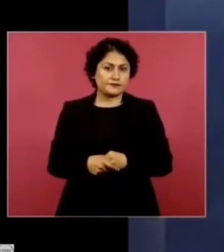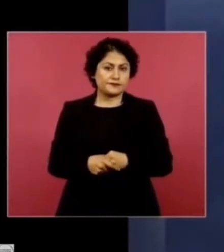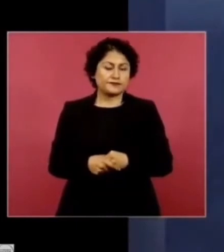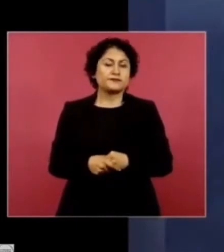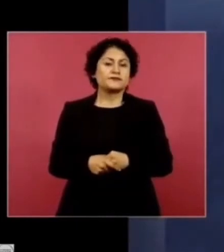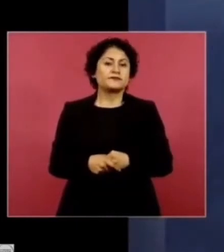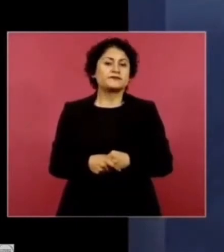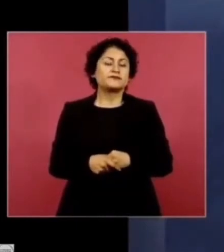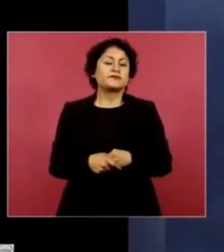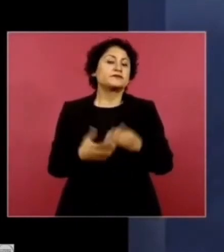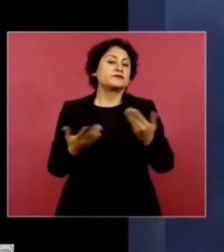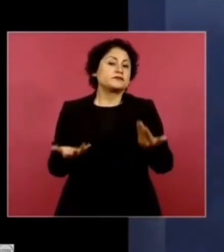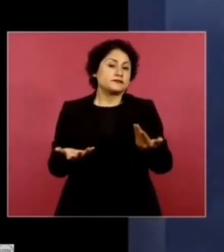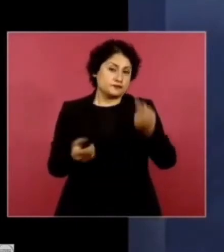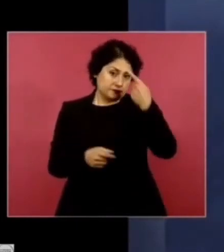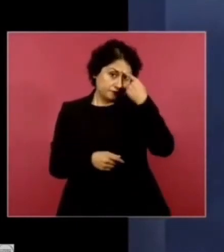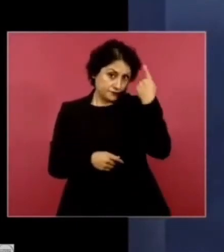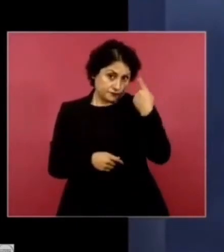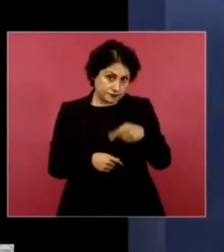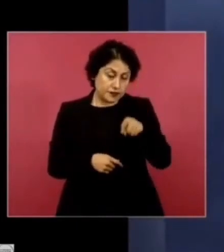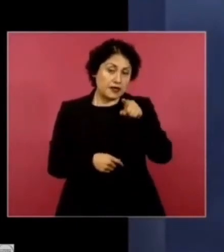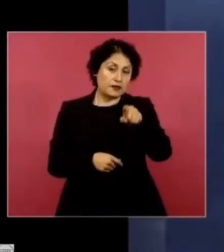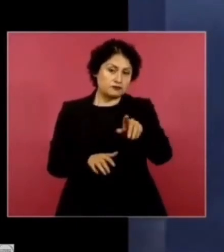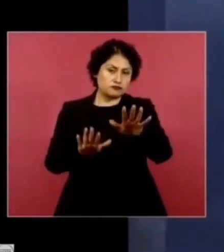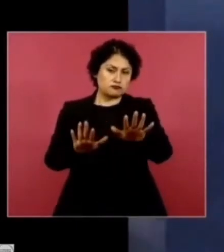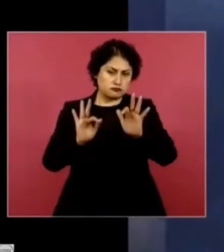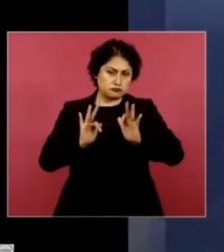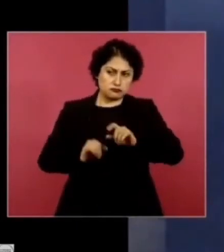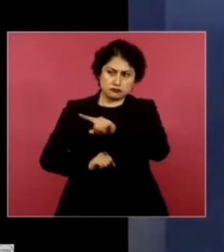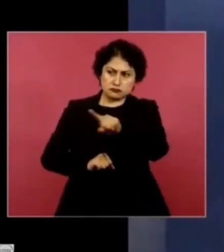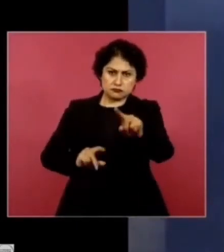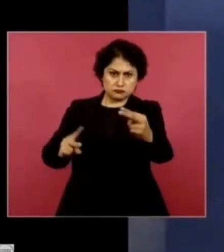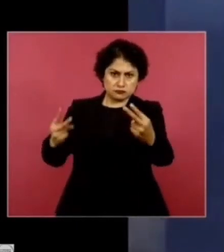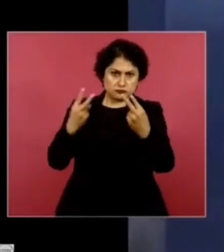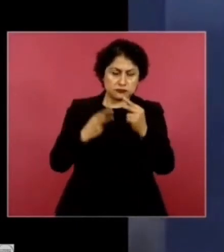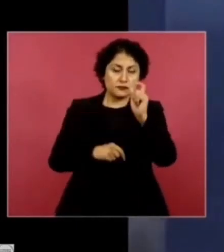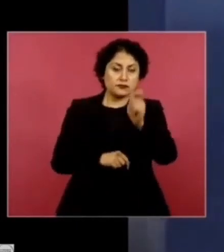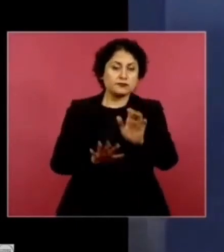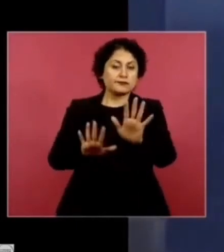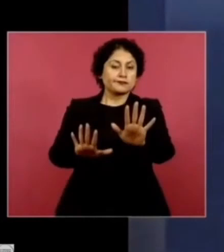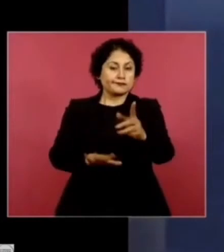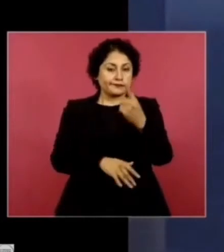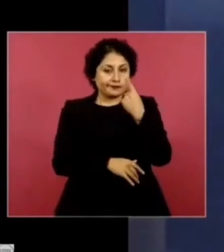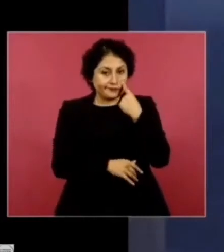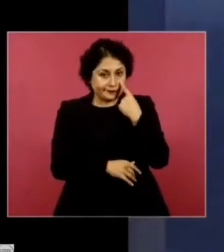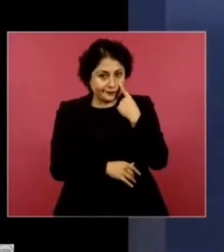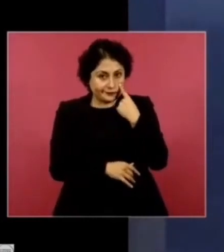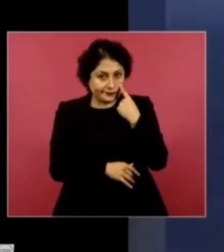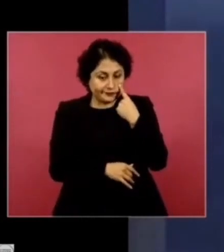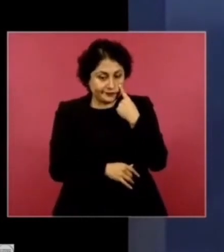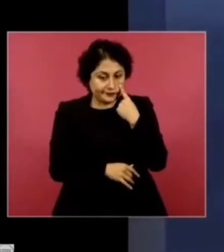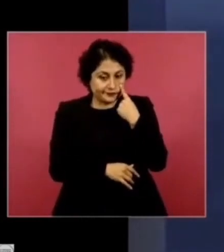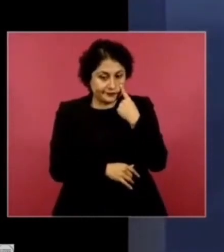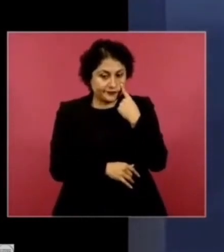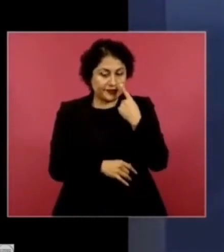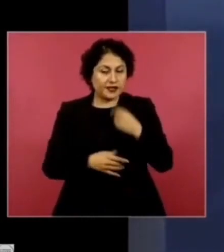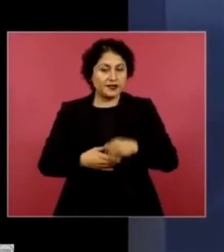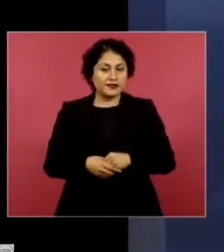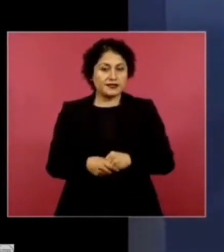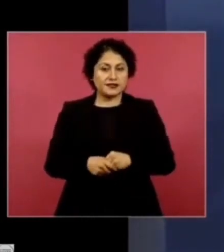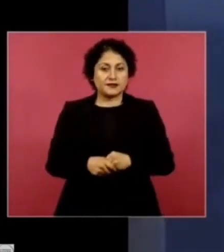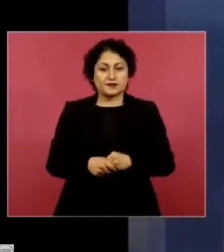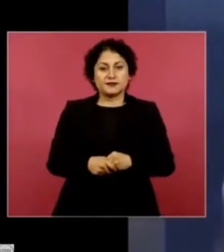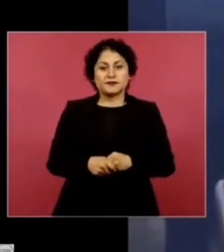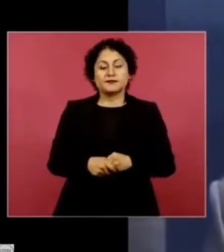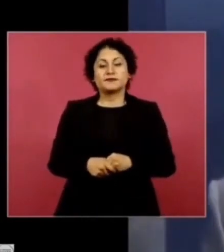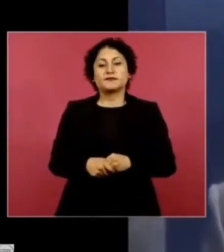Pero también para tu tranquilidad y para la tranquilidad de los que nos están viendo. Mira, yo nunca he luchado por cargos públicos. Yo